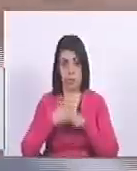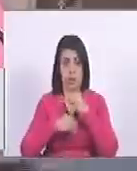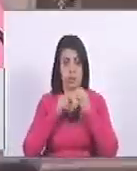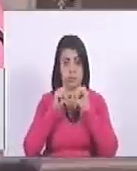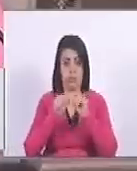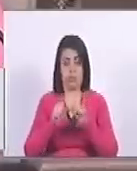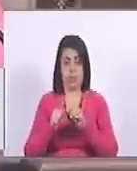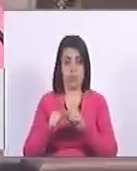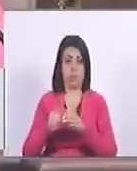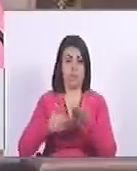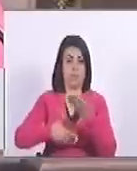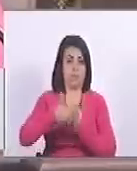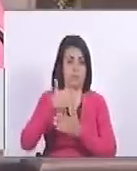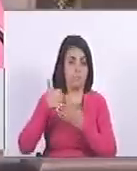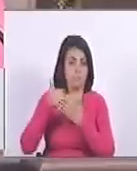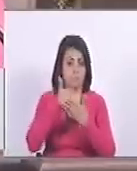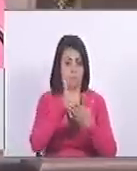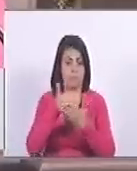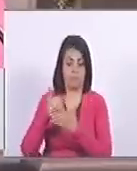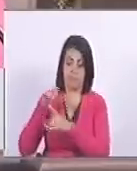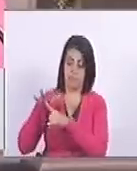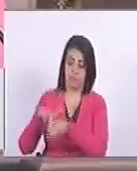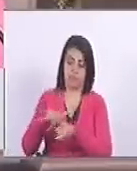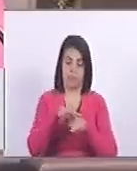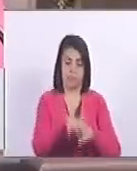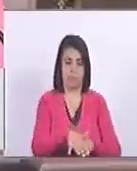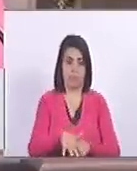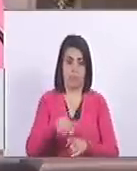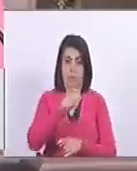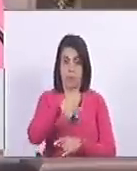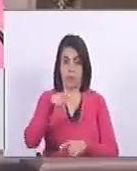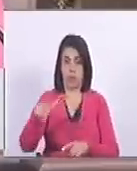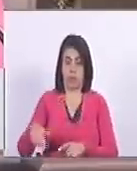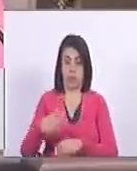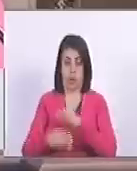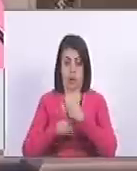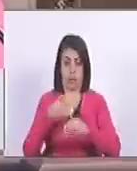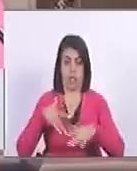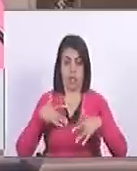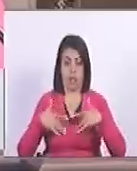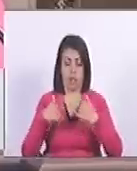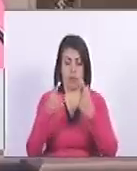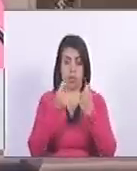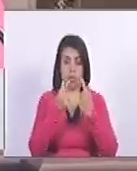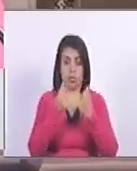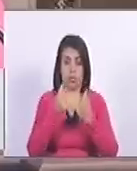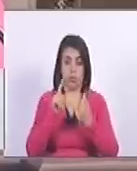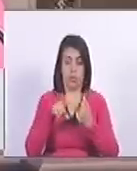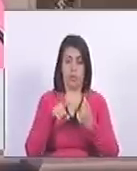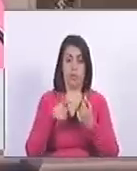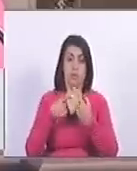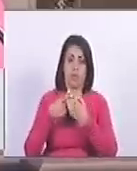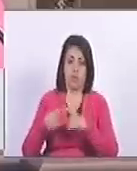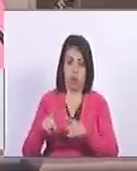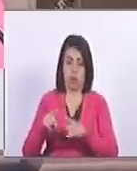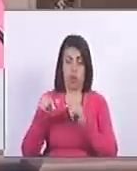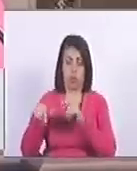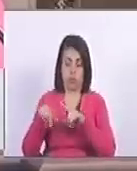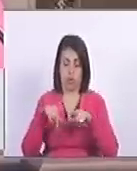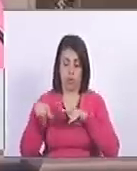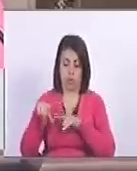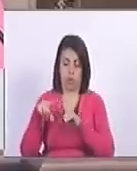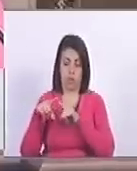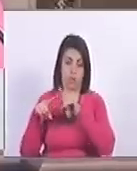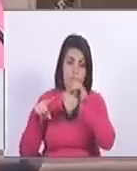establecerse tratamientos discriminatorios aplicables a los sujetos que ejerzan actividades económicas en o desde su